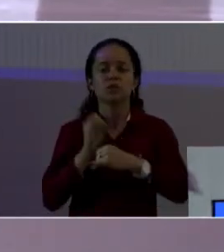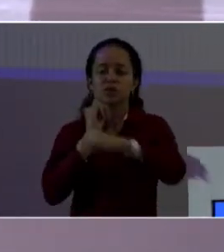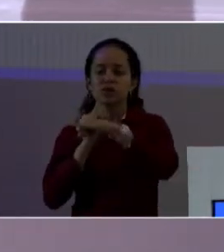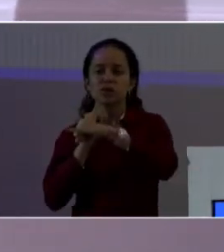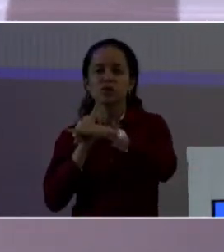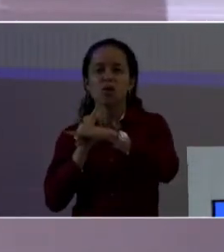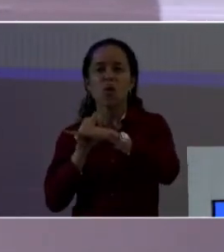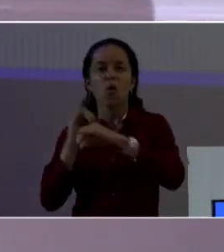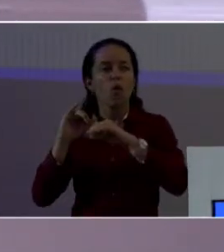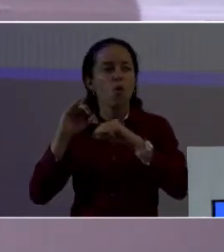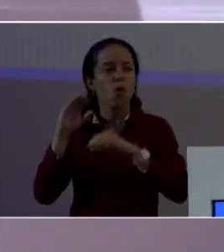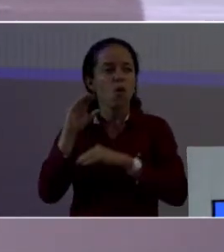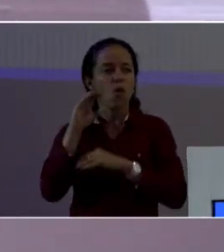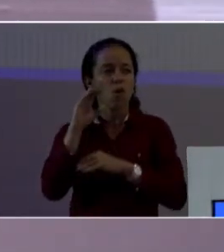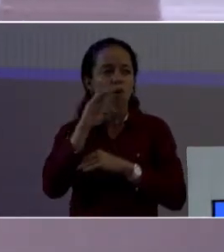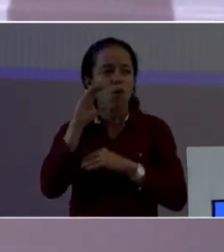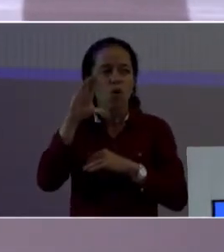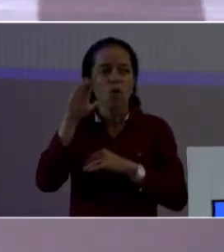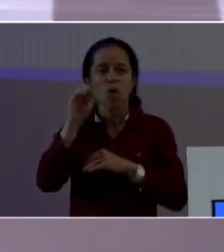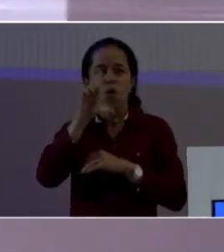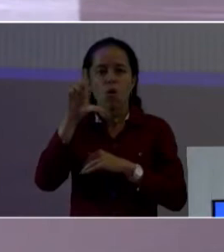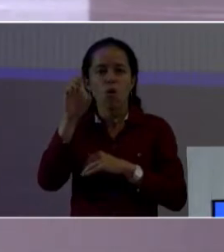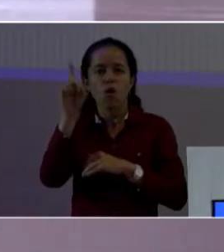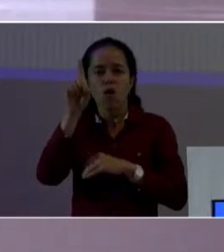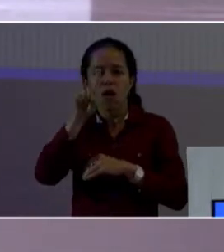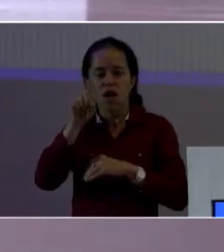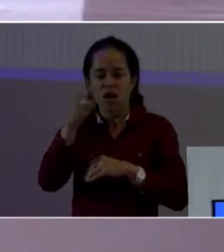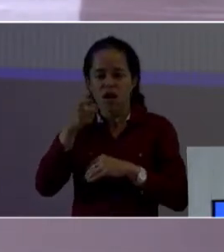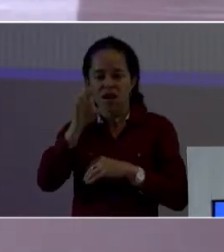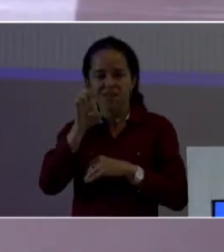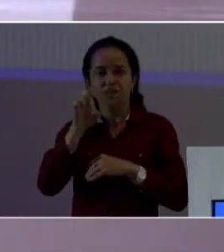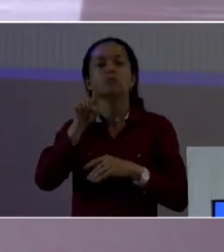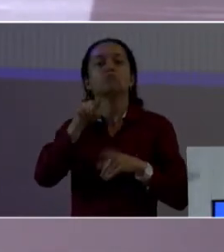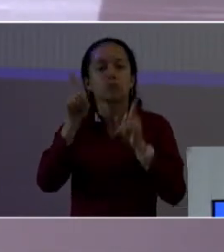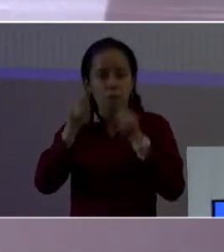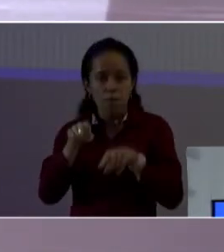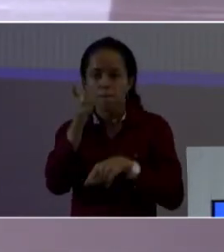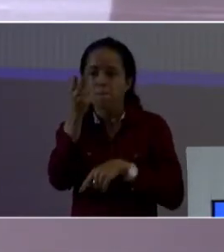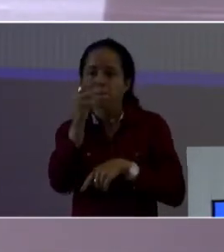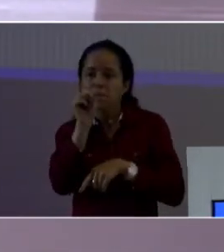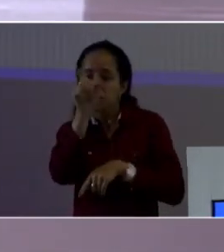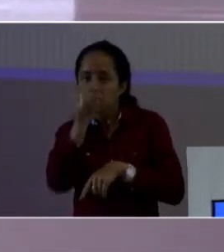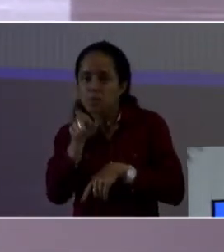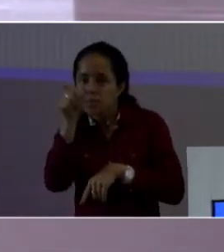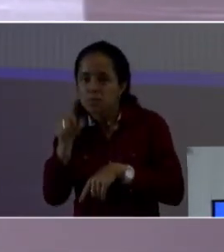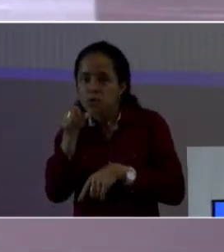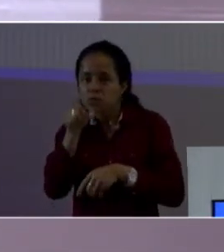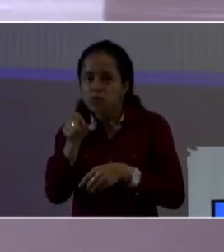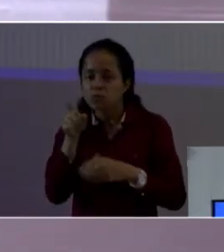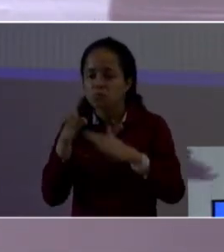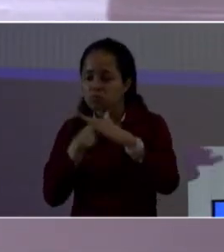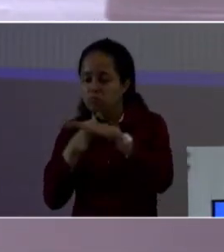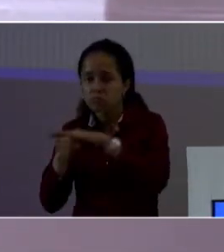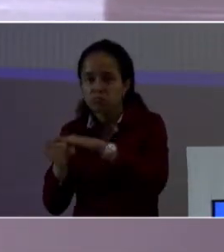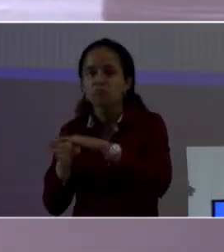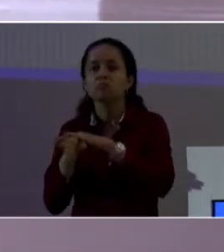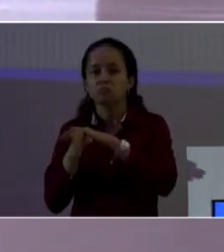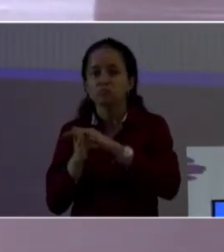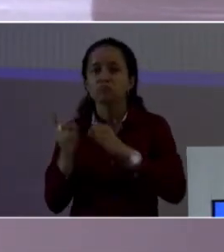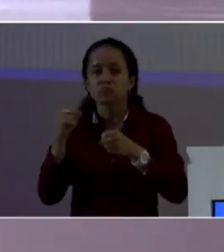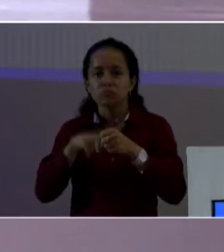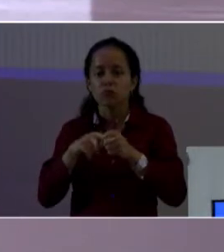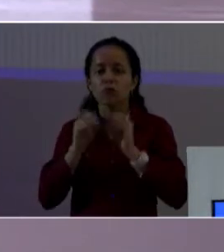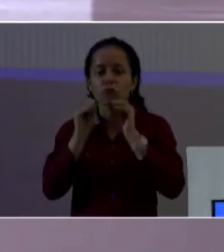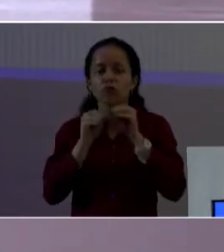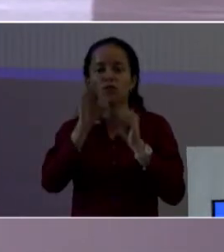Coles, por aquí vía la representante legal, nos abrió las puertas. 20 personas del proceso de reintegración y reintegración especial pudieron formarse